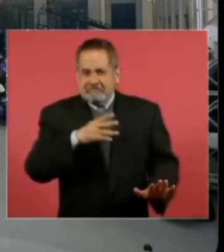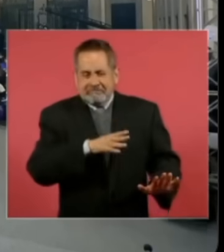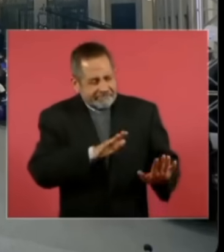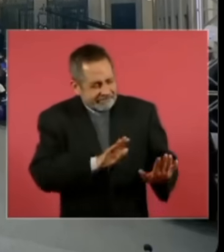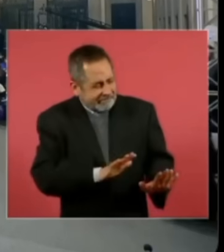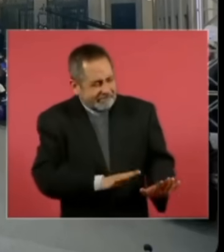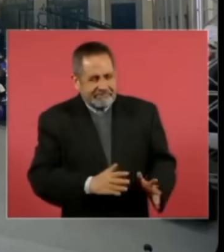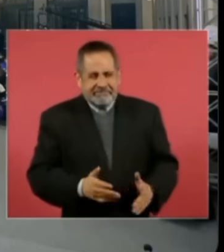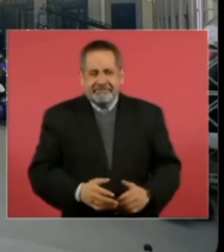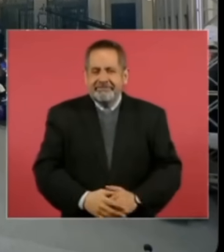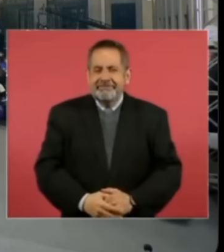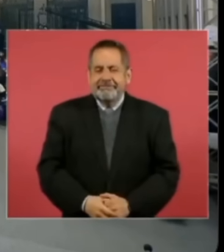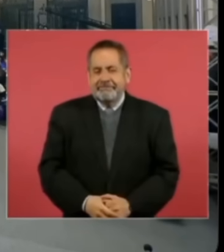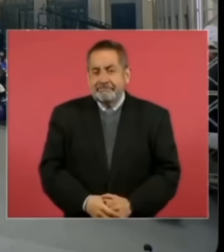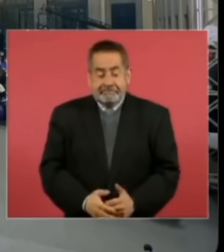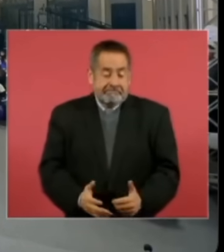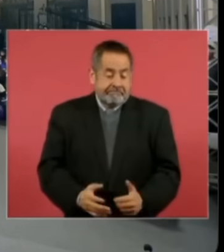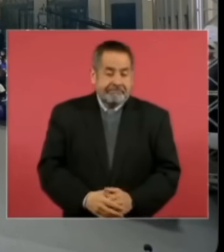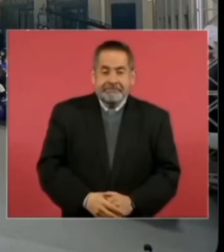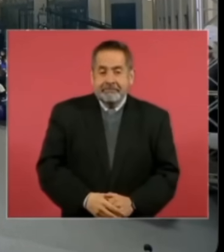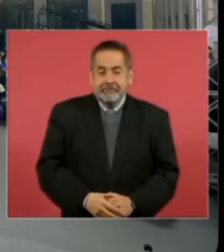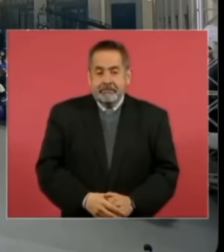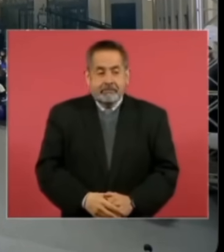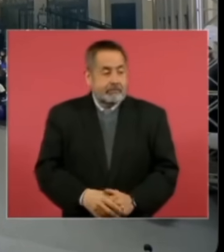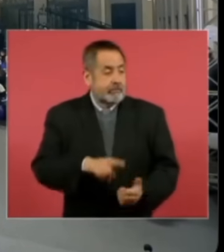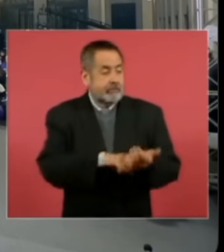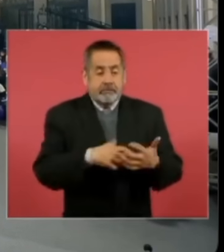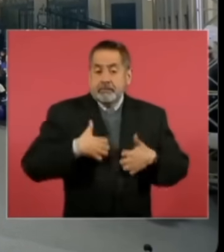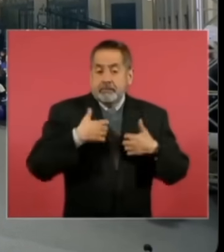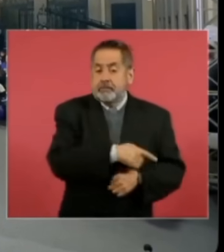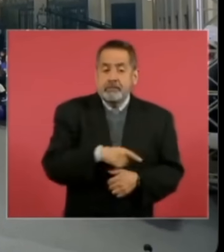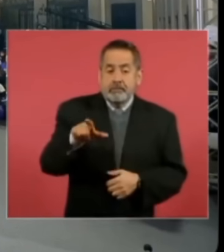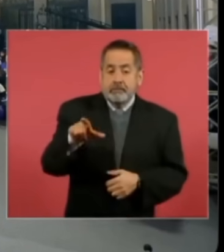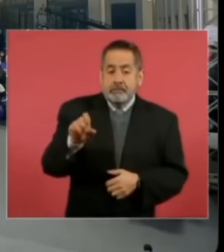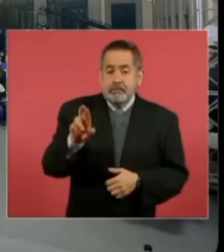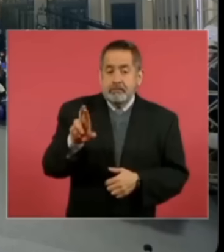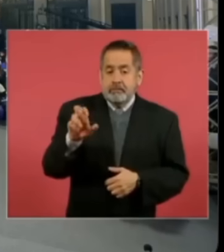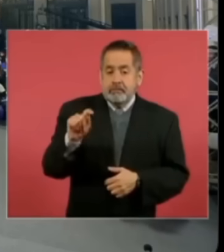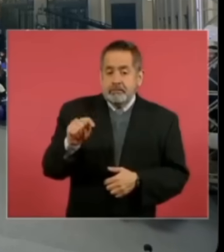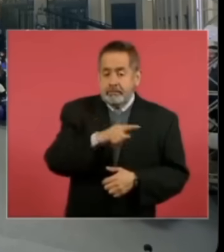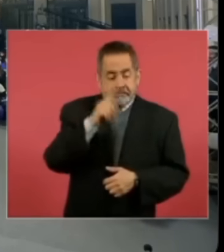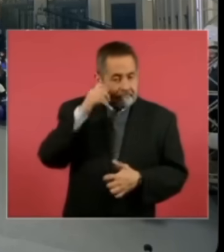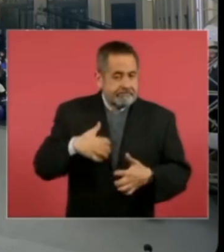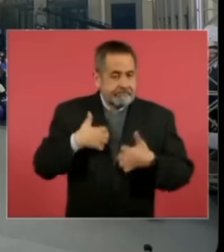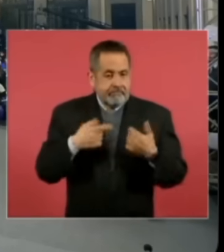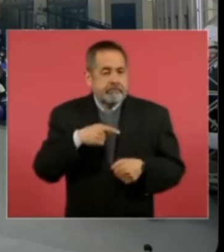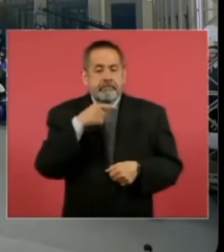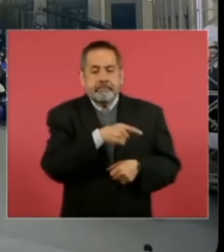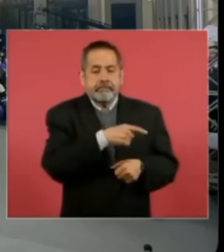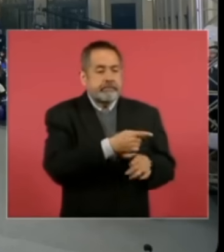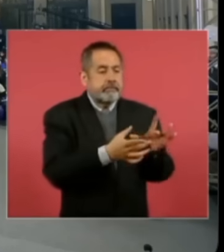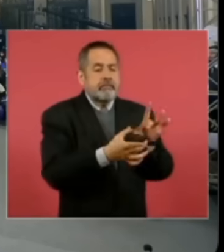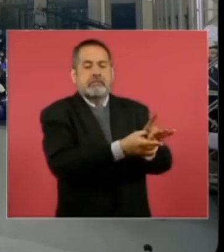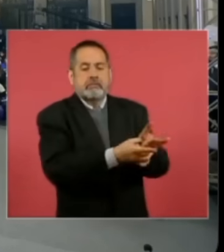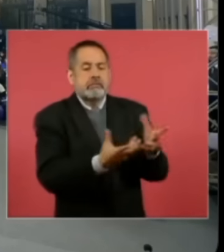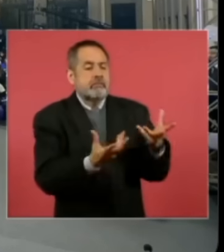Y vamos a ir a otro video donde el mismo Roberto Madrazo acepta que tiene